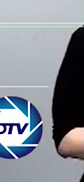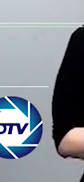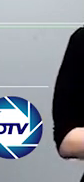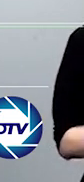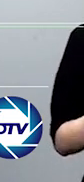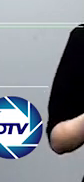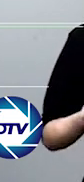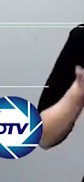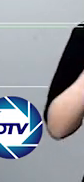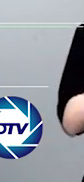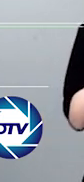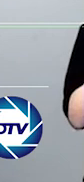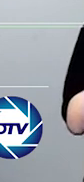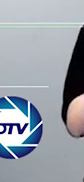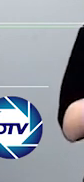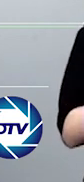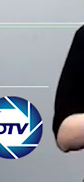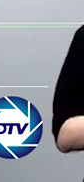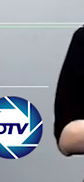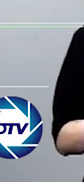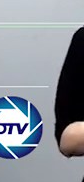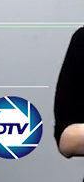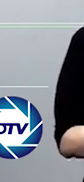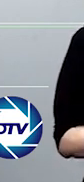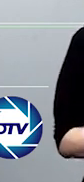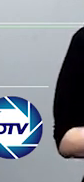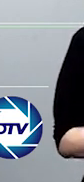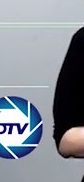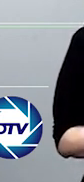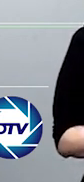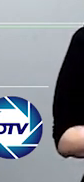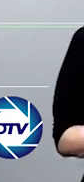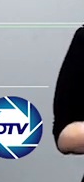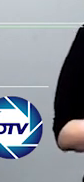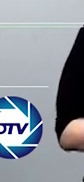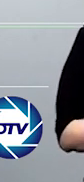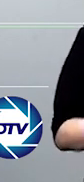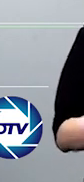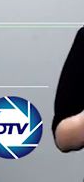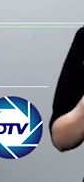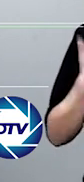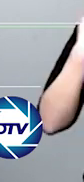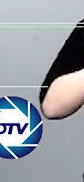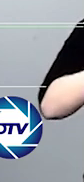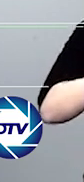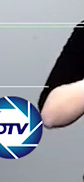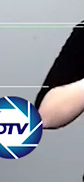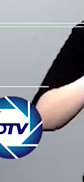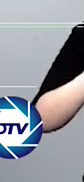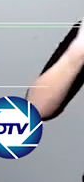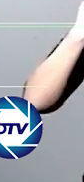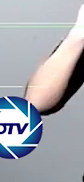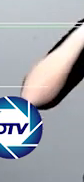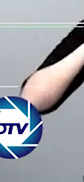ese alquiler social. Por contra, permitió esto que al final buscan muchas veces los políticos hoy en día, que es el titular